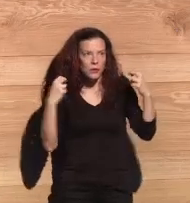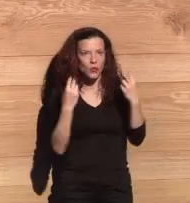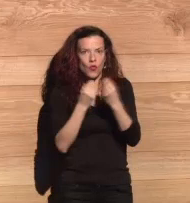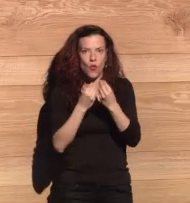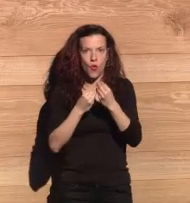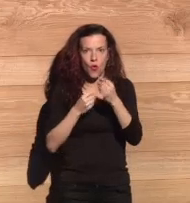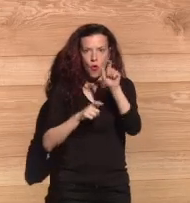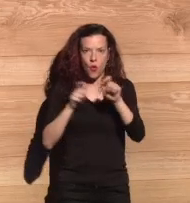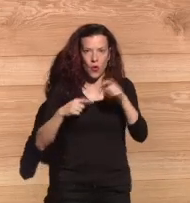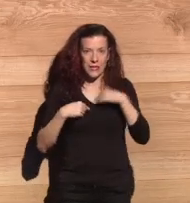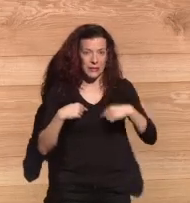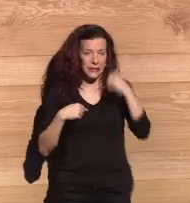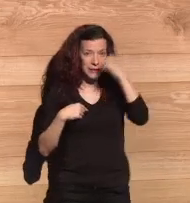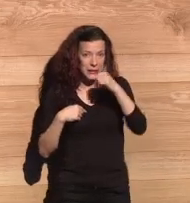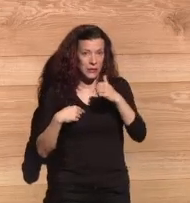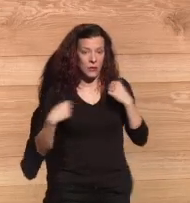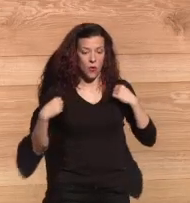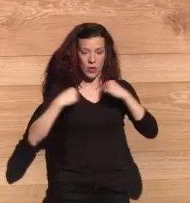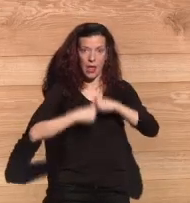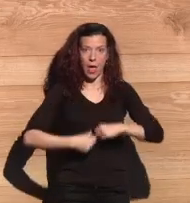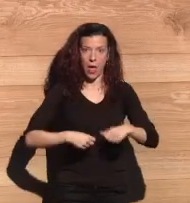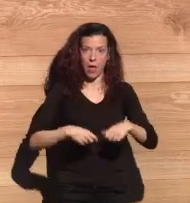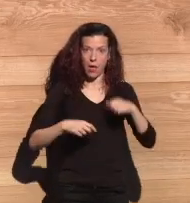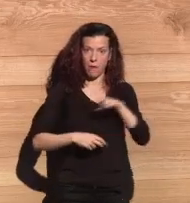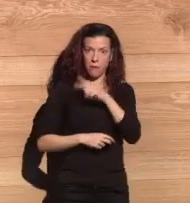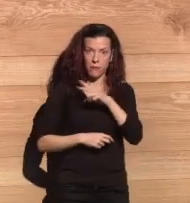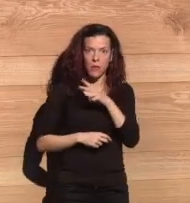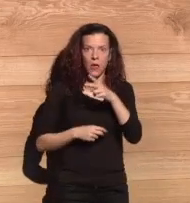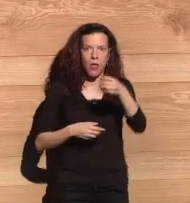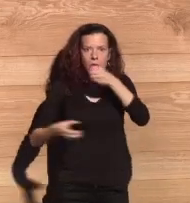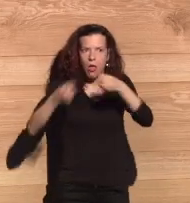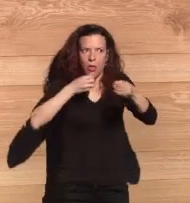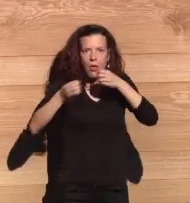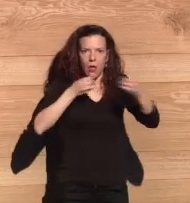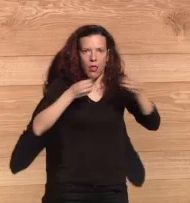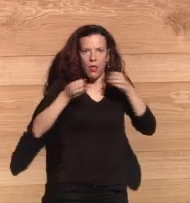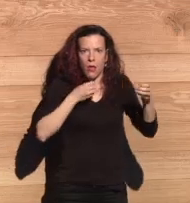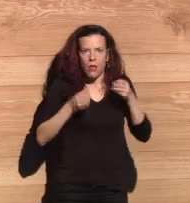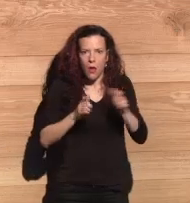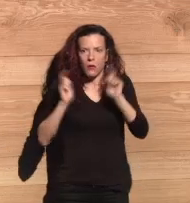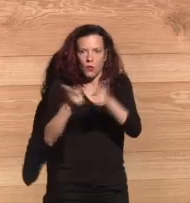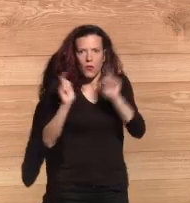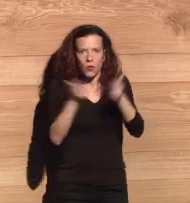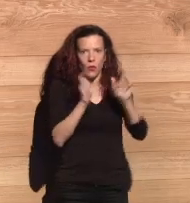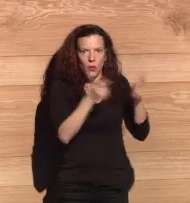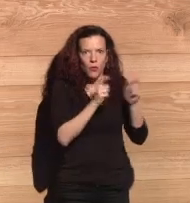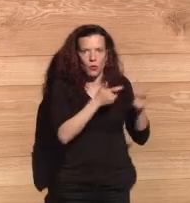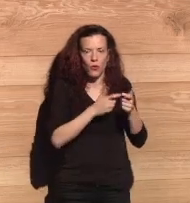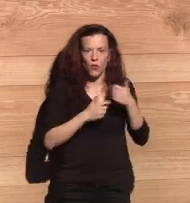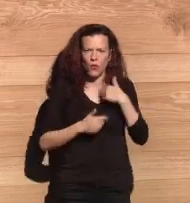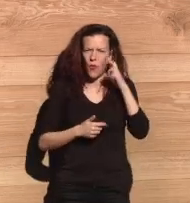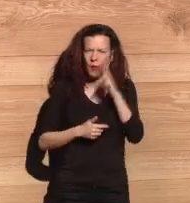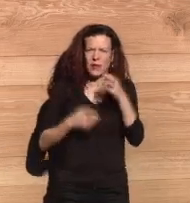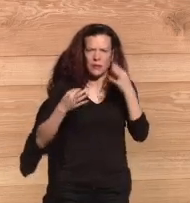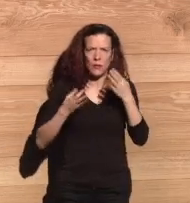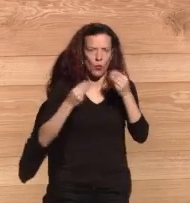dándome licores y porque ese era el ritual allí, el protocolo de reunión, reunida con gente. O sea, yo vi muchos enchaquetados todo